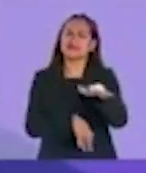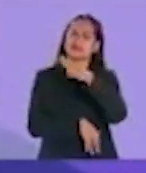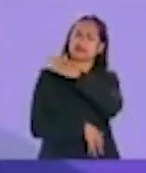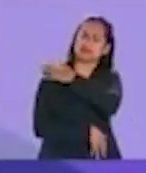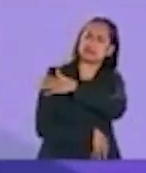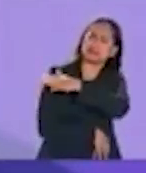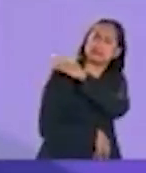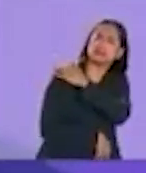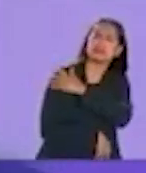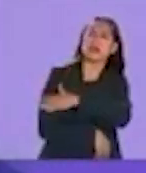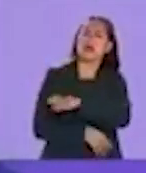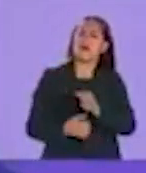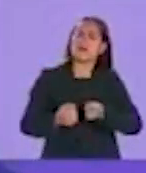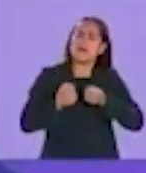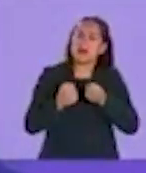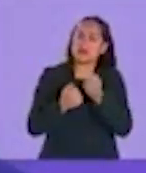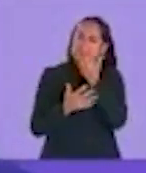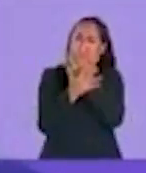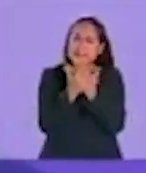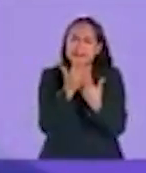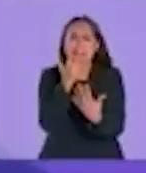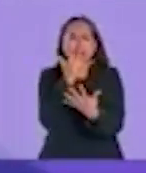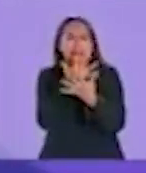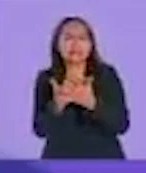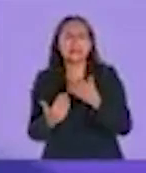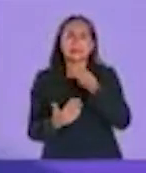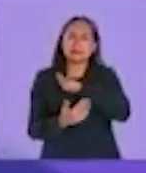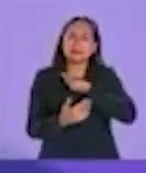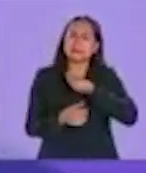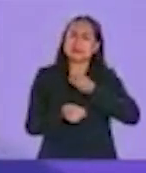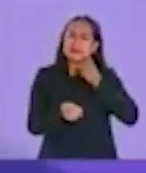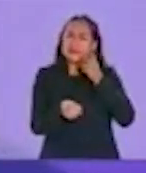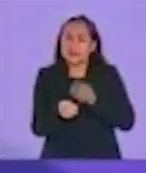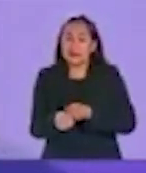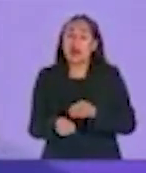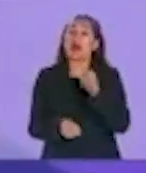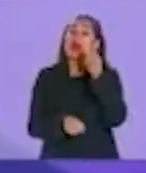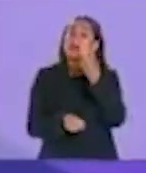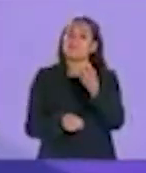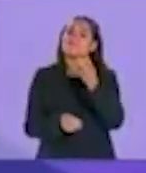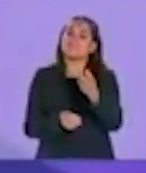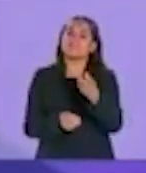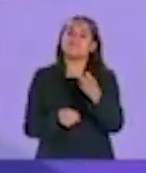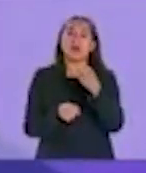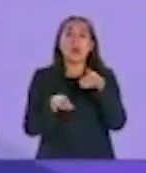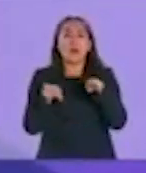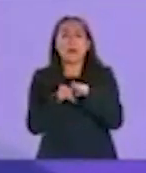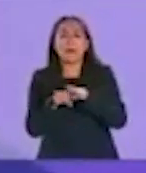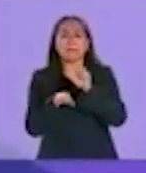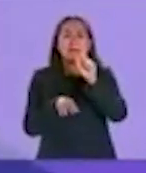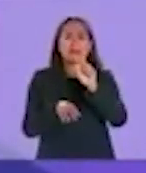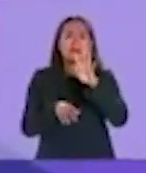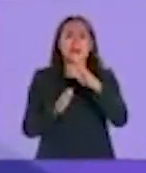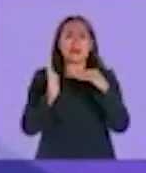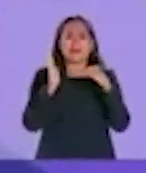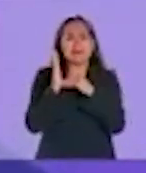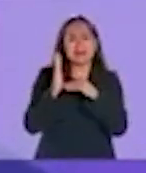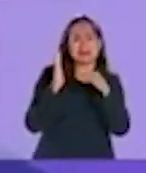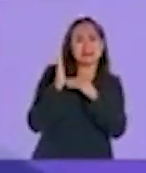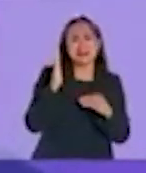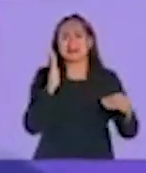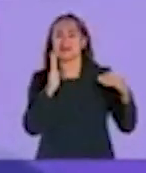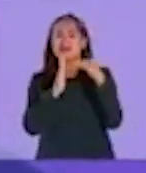del mundo por eso están enviando 29 mil millones de dólares cada año